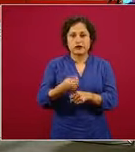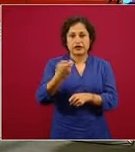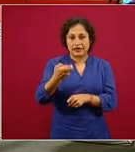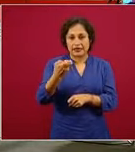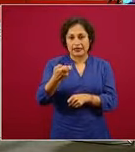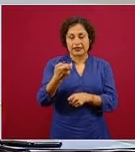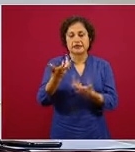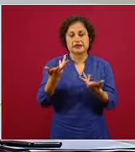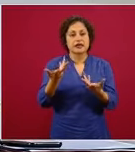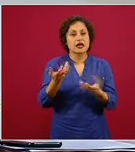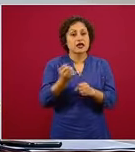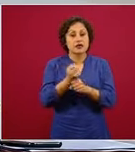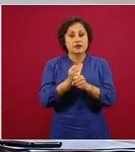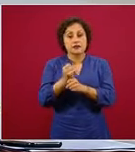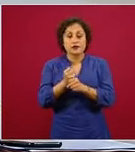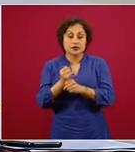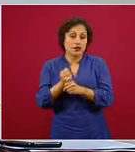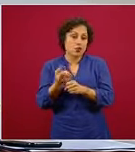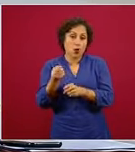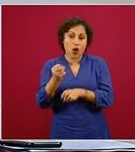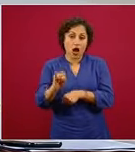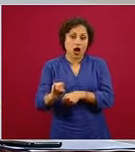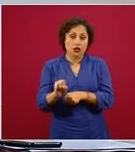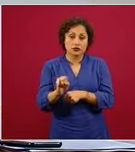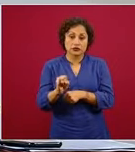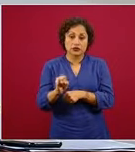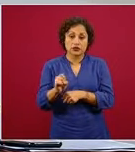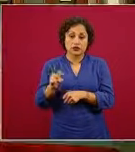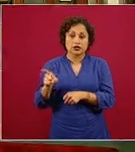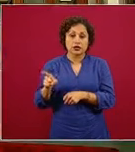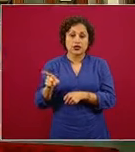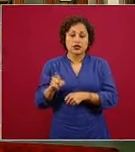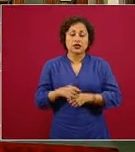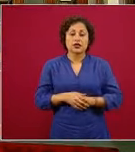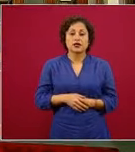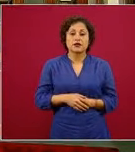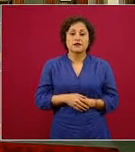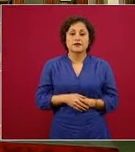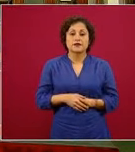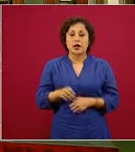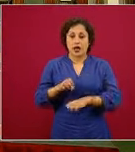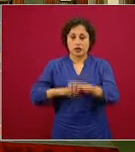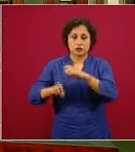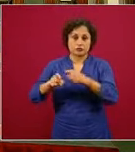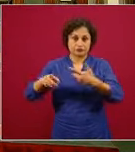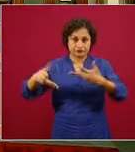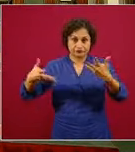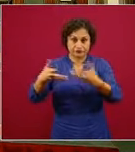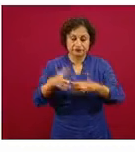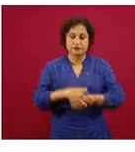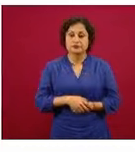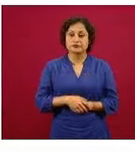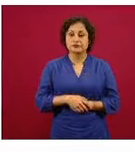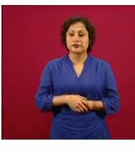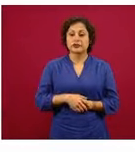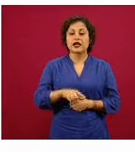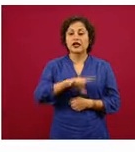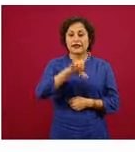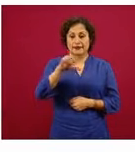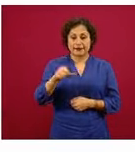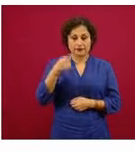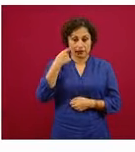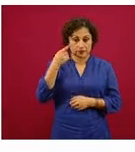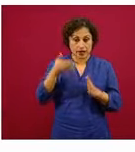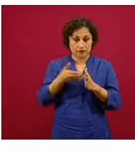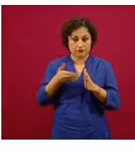Moderna, del consorcio Genexin. Y el camino, como ustedes pueden ver, está igual, nada más